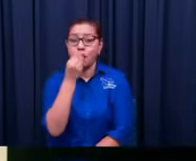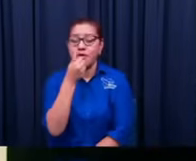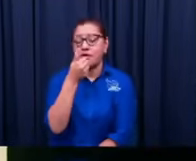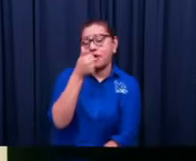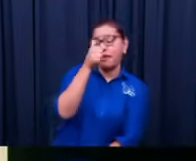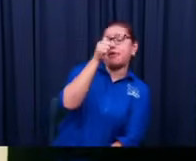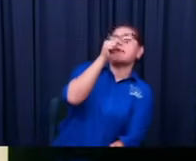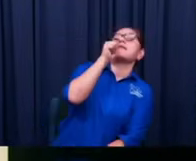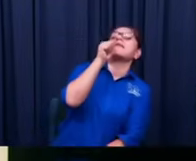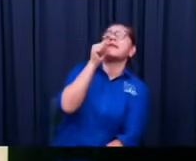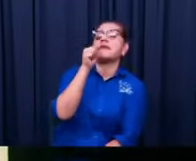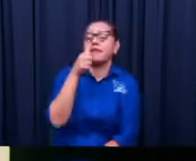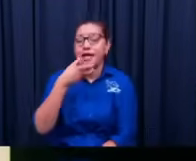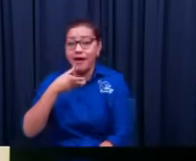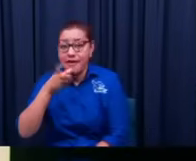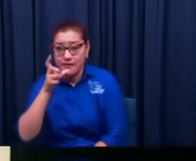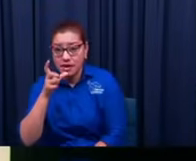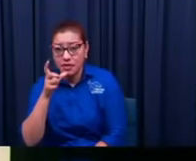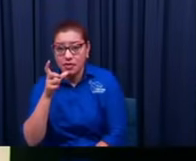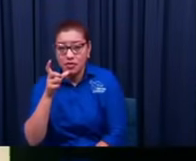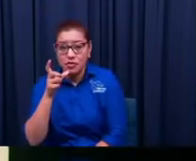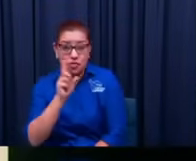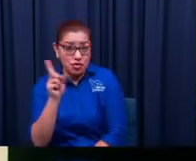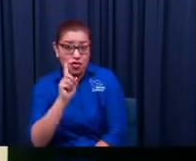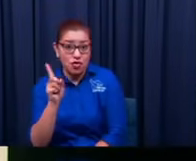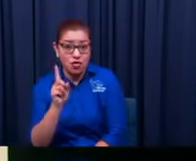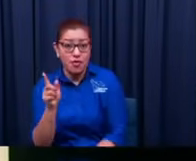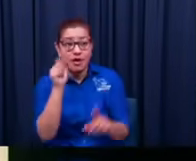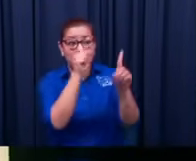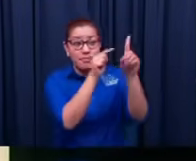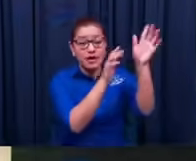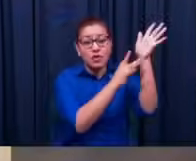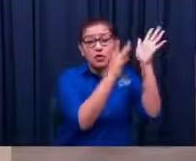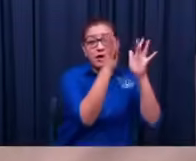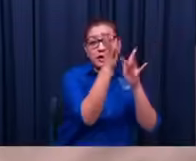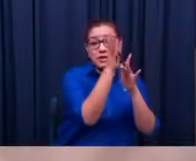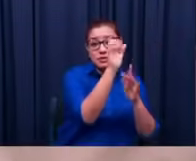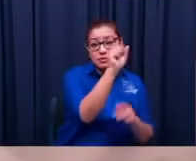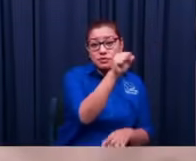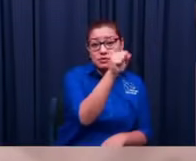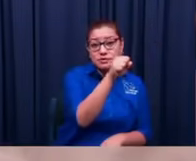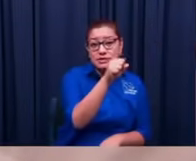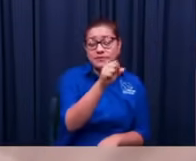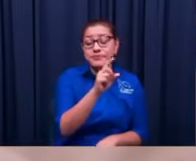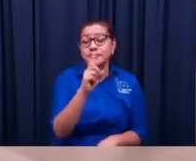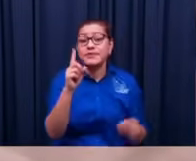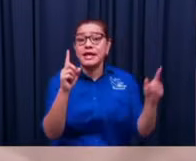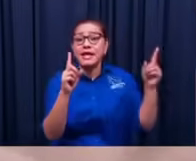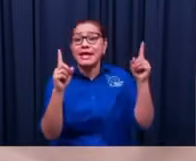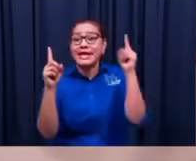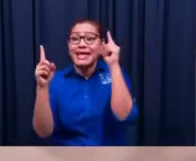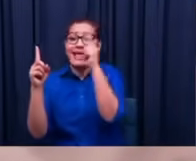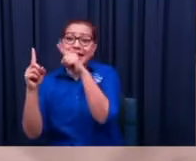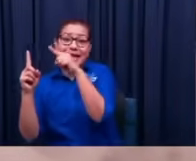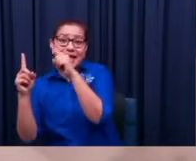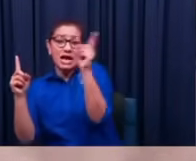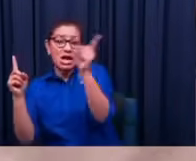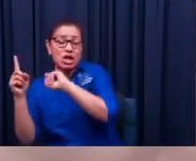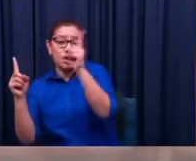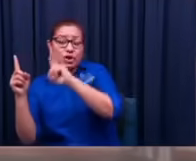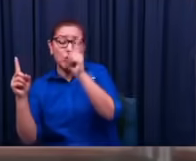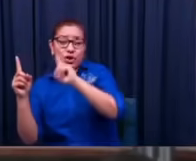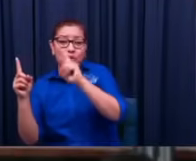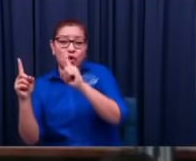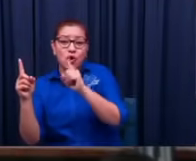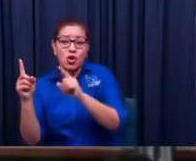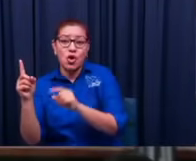sí. Él mismo lo dijo, porque vino Juan el Bautista que ni comía ni bebía,